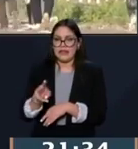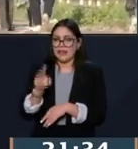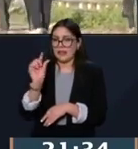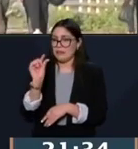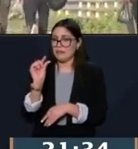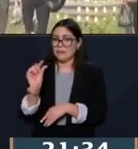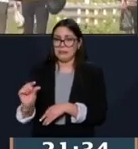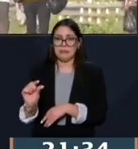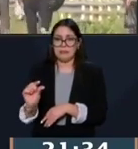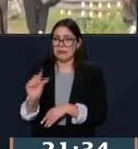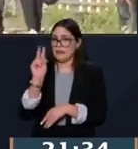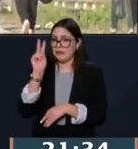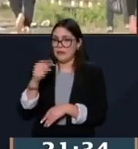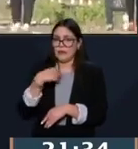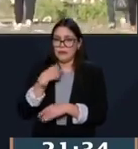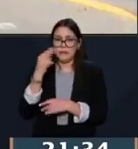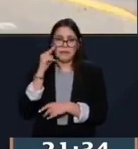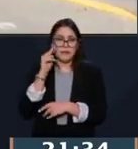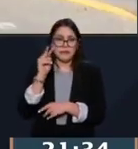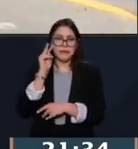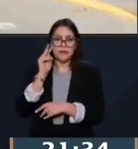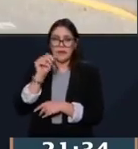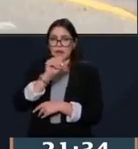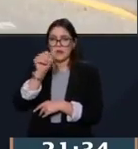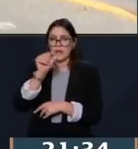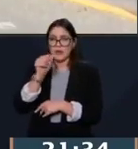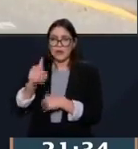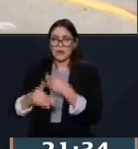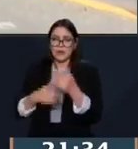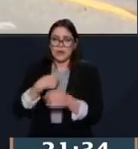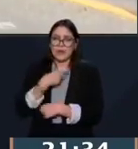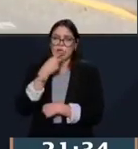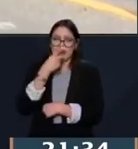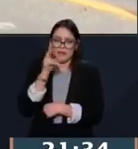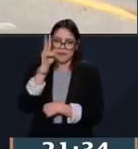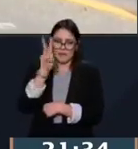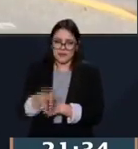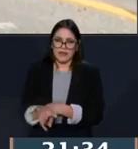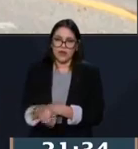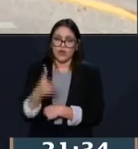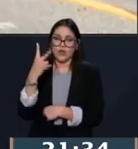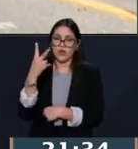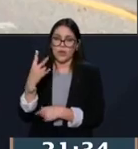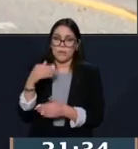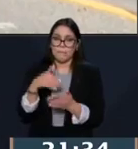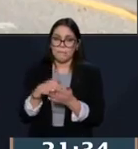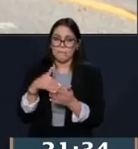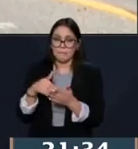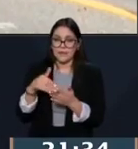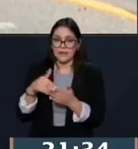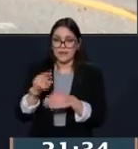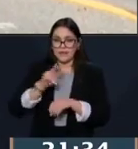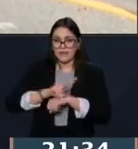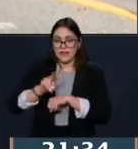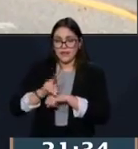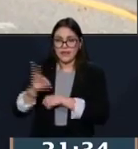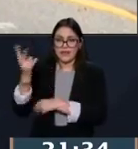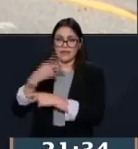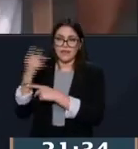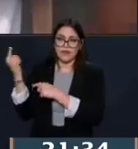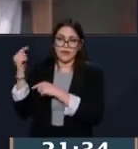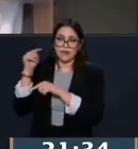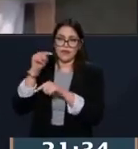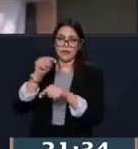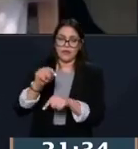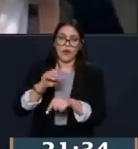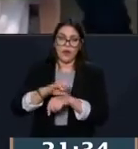nada respecto a lo que hemos visto en otros procesos. Yo nada más se los digo, 2 millones de venezolanos llegaron a Colombia en un